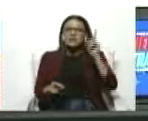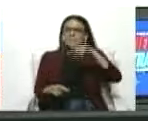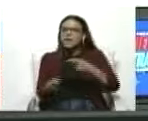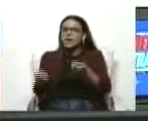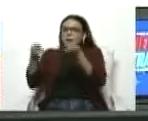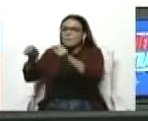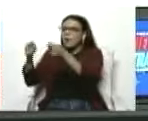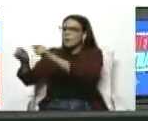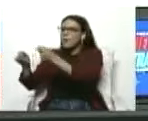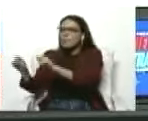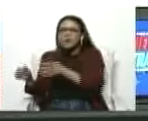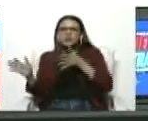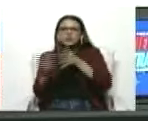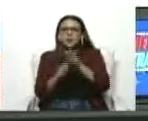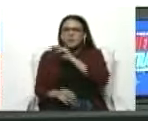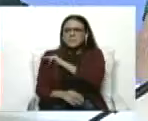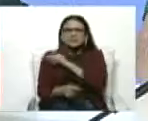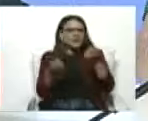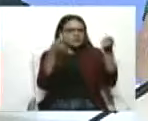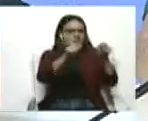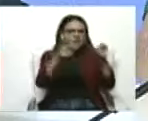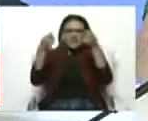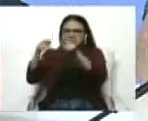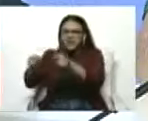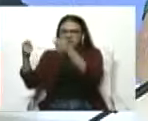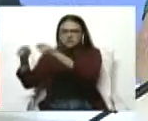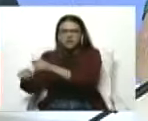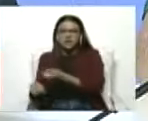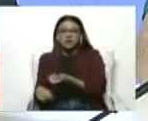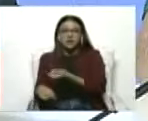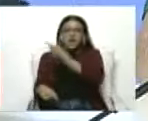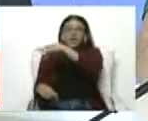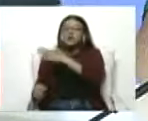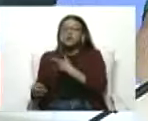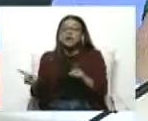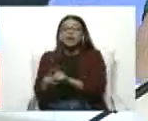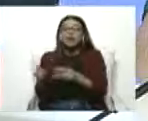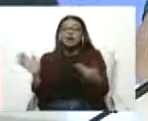Maduro, que es el plan de la patria y las 7 transformaciones.